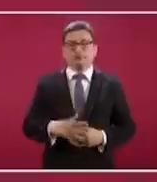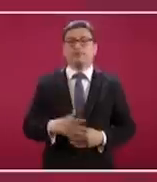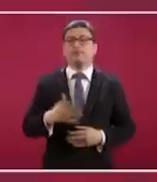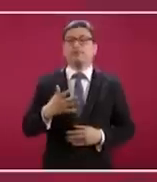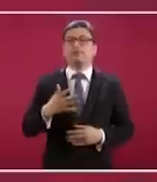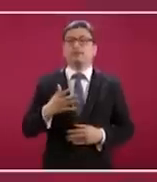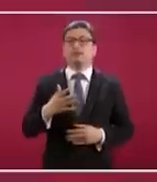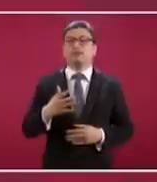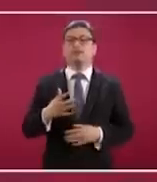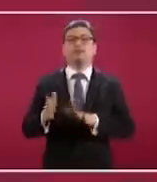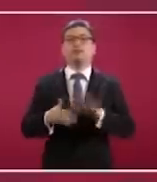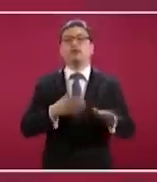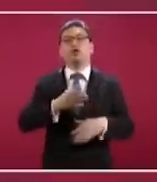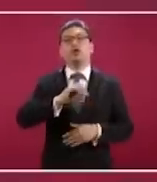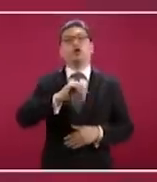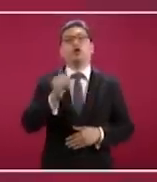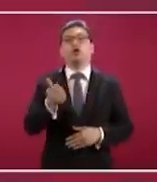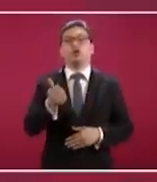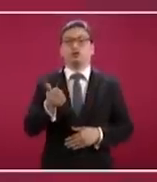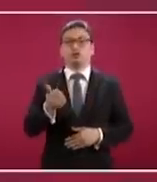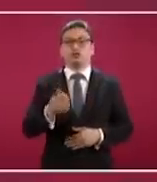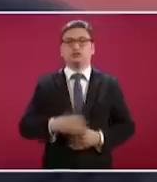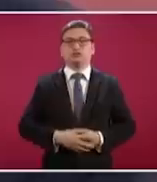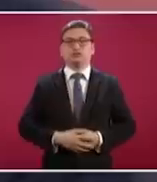otro es